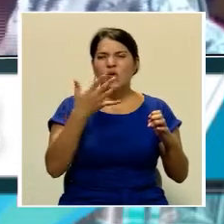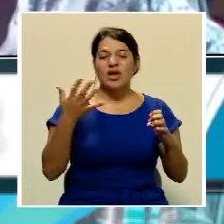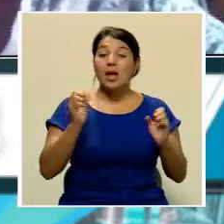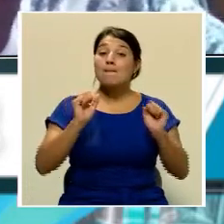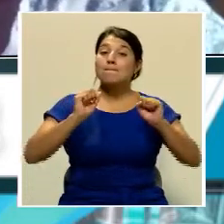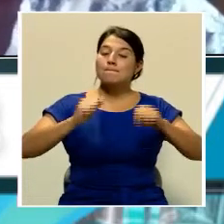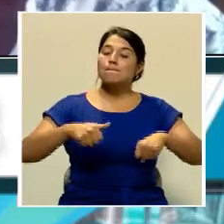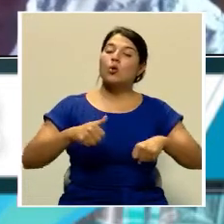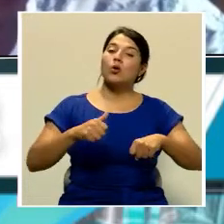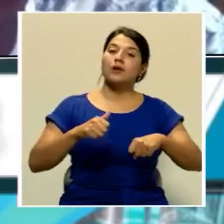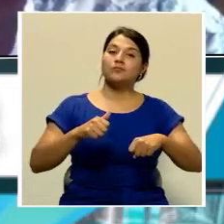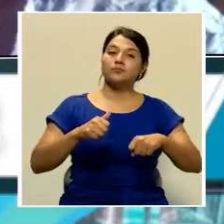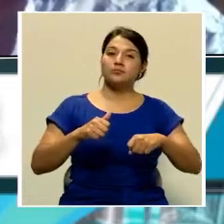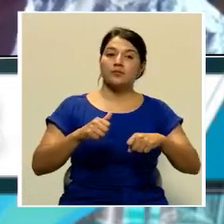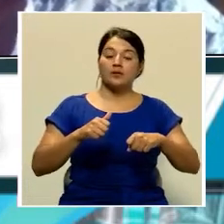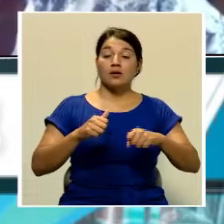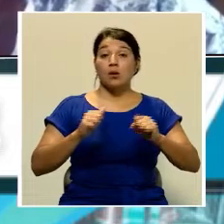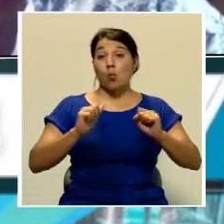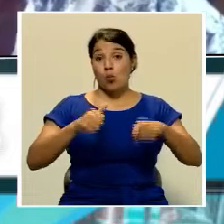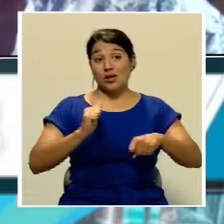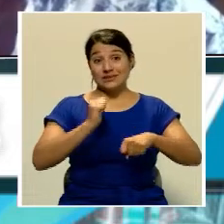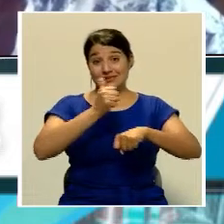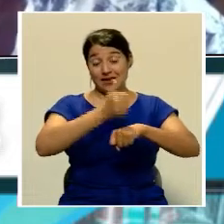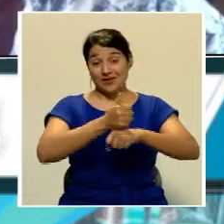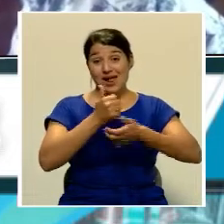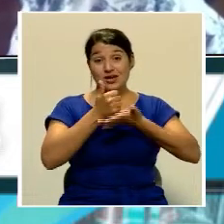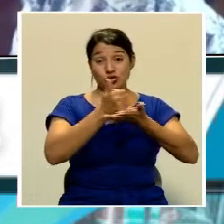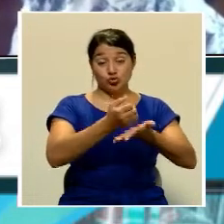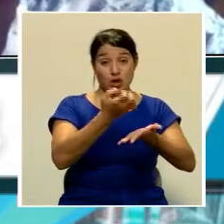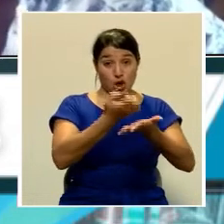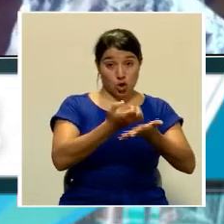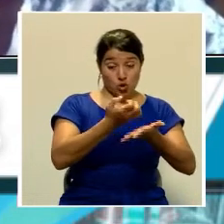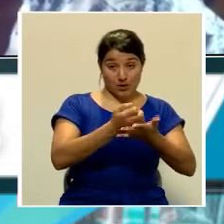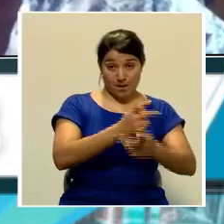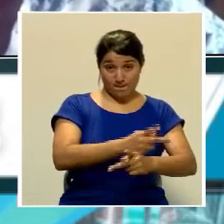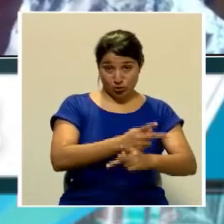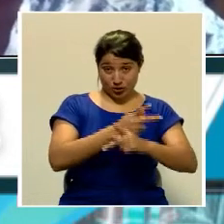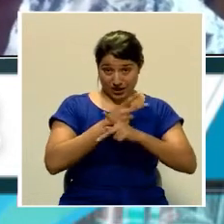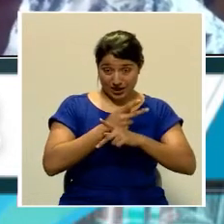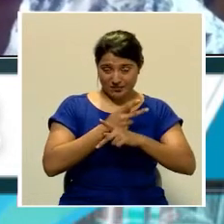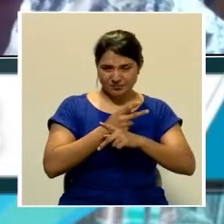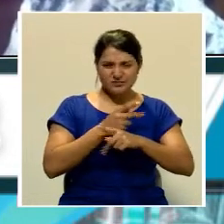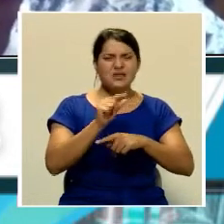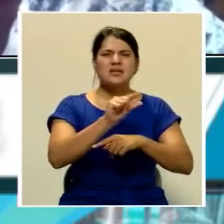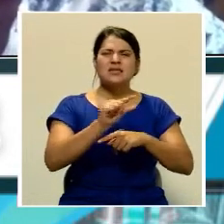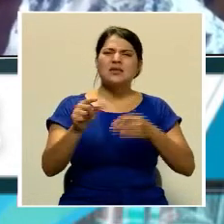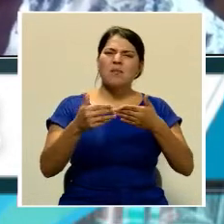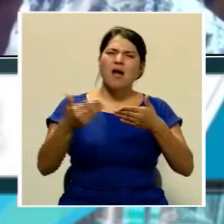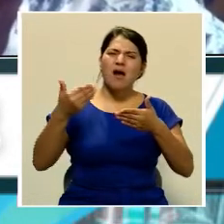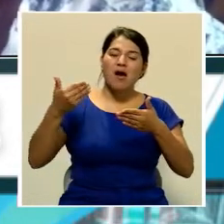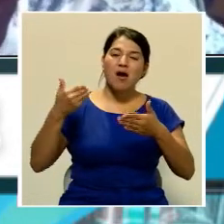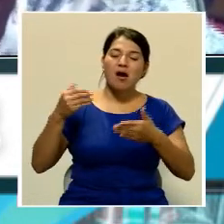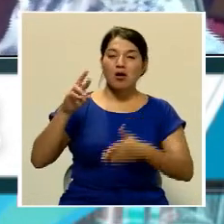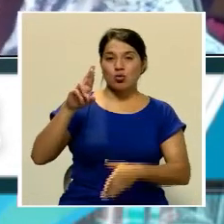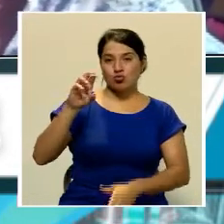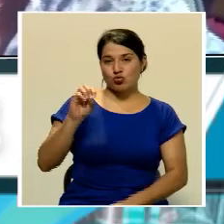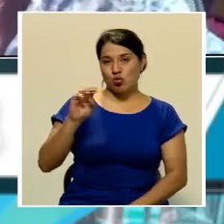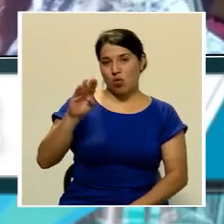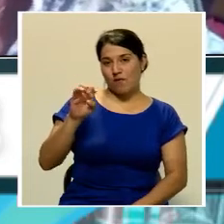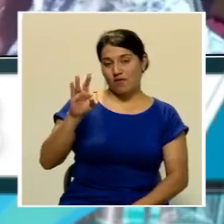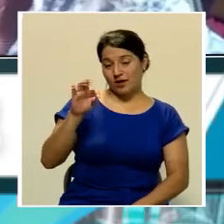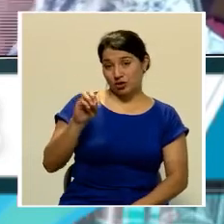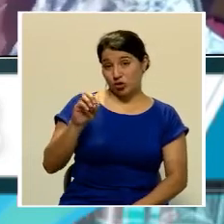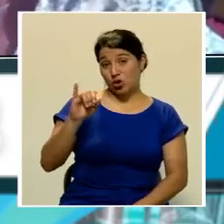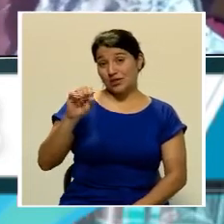a la crisis fue crear el bono proteger. Hace algunas semanas en este espacio Roberto Sasso, un